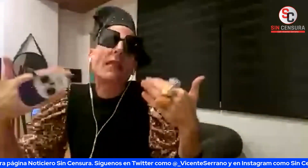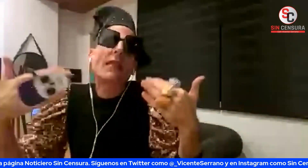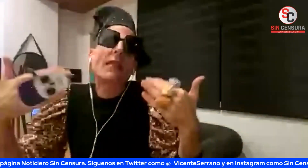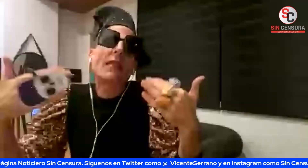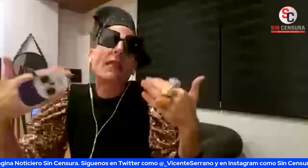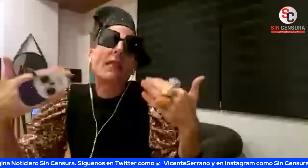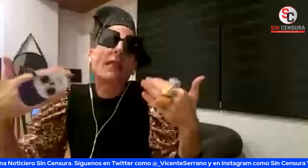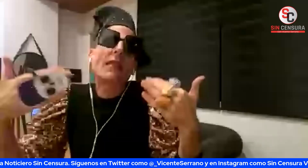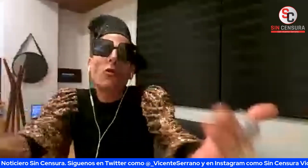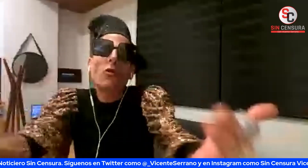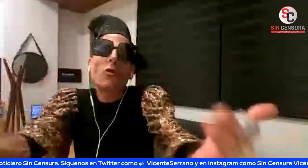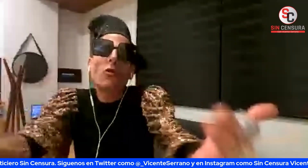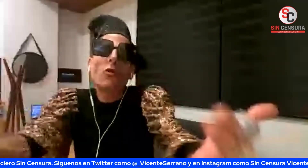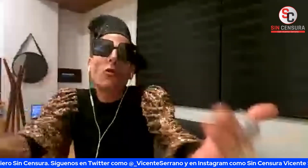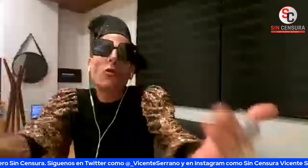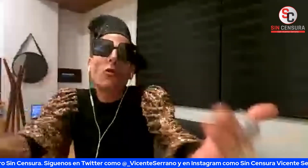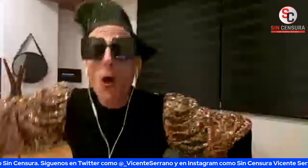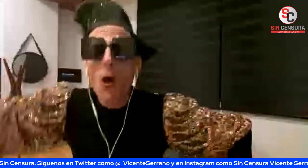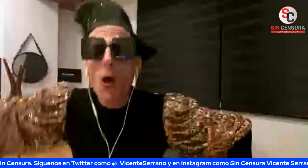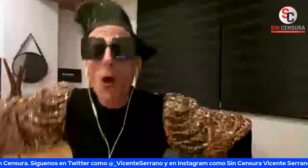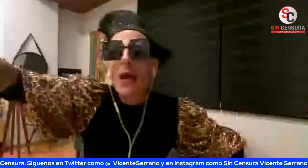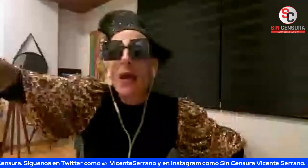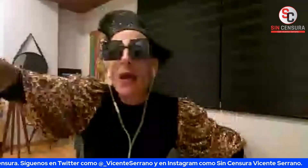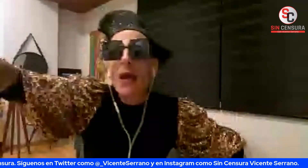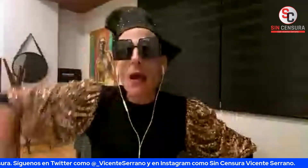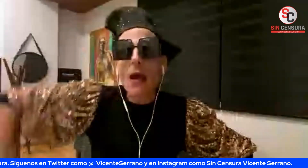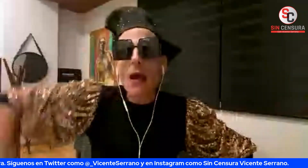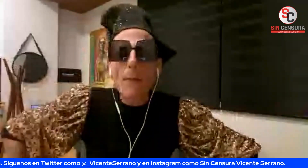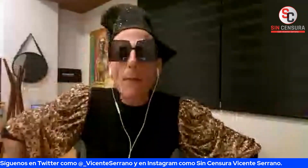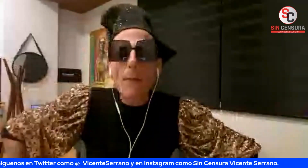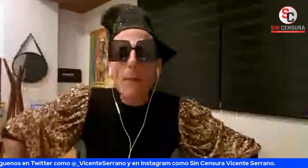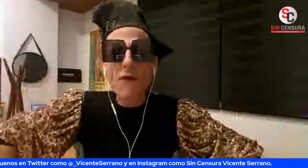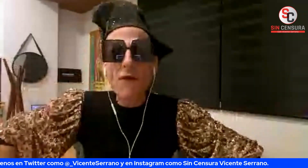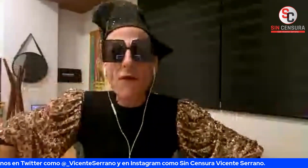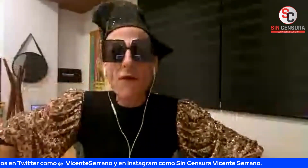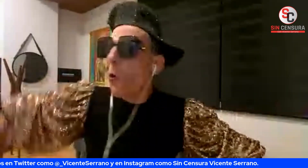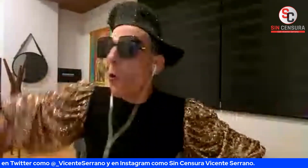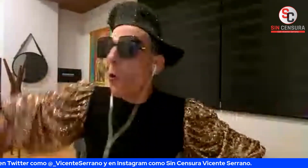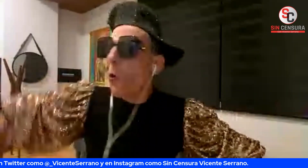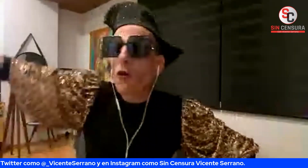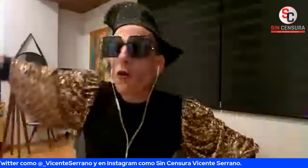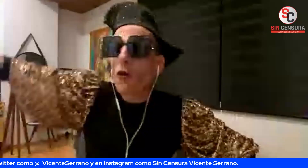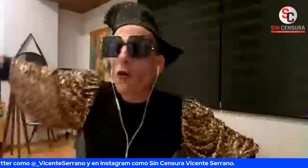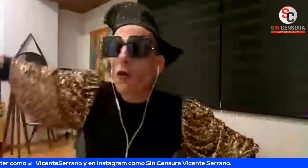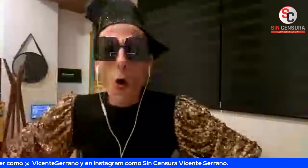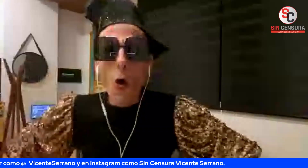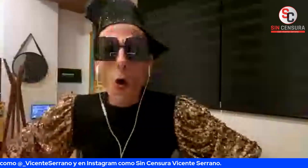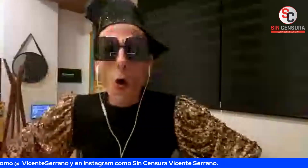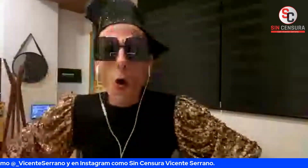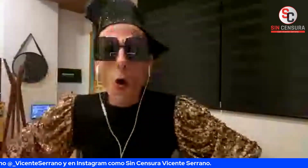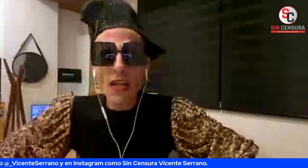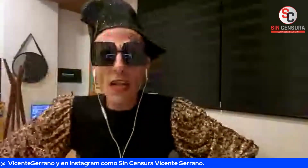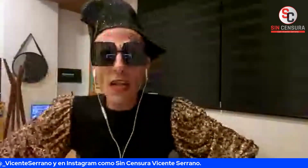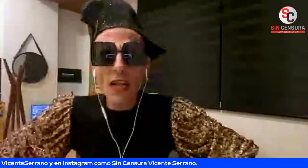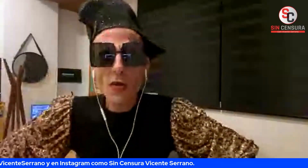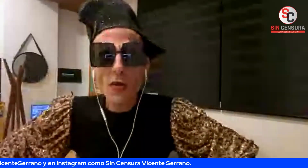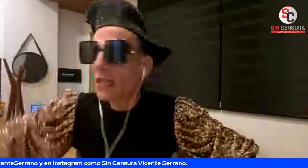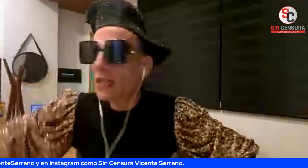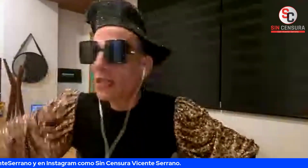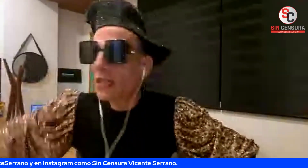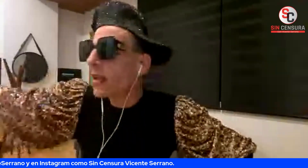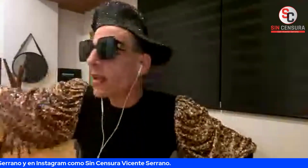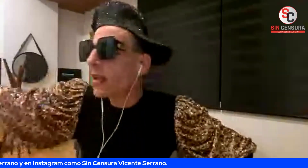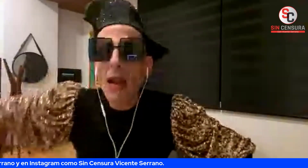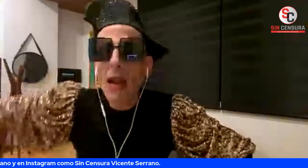Andrés Manuel López Obrador junto con Alfredo del Mazo. Me preguntan ahorita por teléfono un periodista, oye, Eddie, tenías